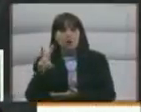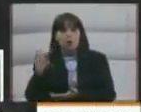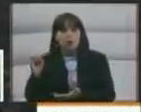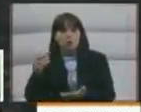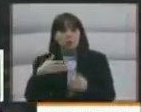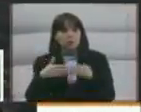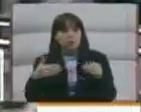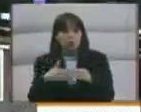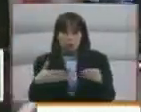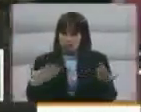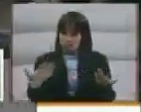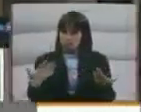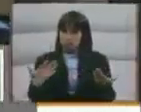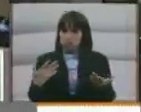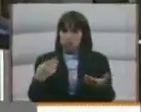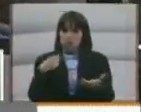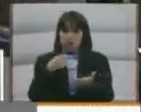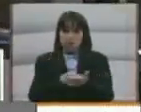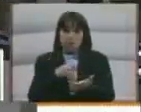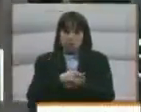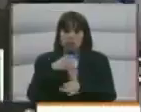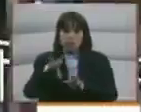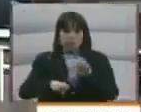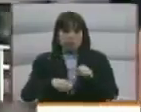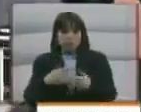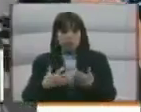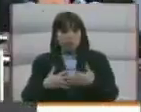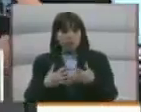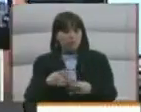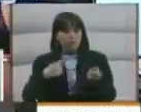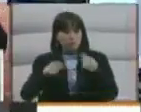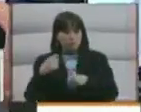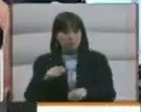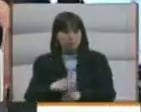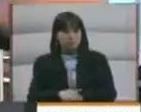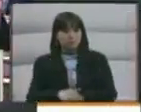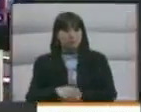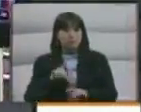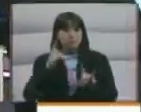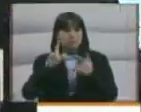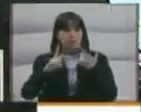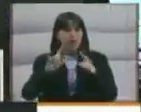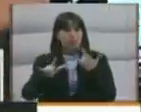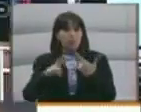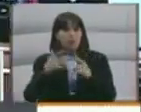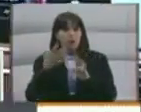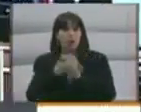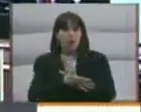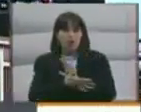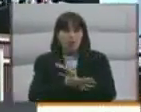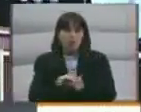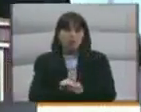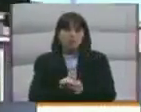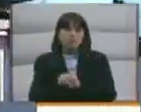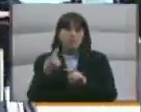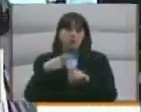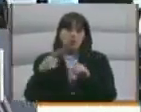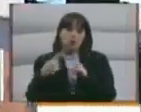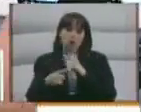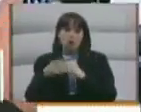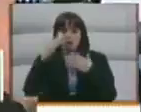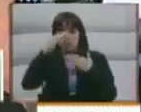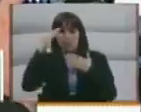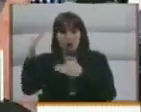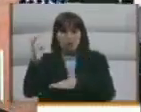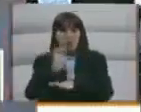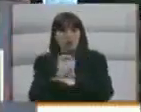el punto para los comercios. Te amo de más, dice Yoneida. Yo te amo a ti, etcétera. Saludos desde Ecuador, de